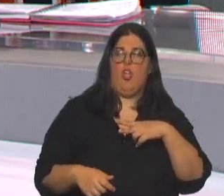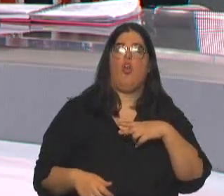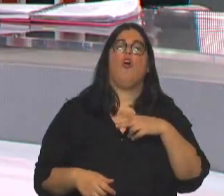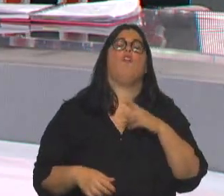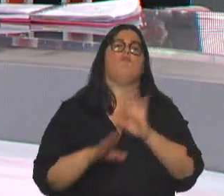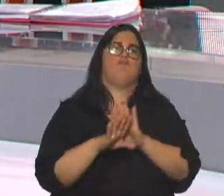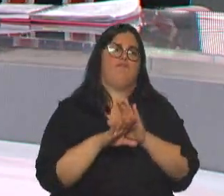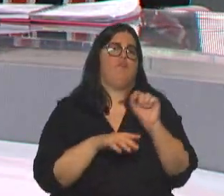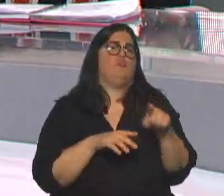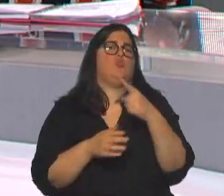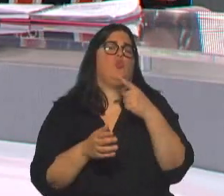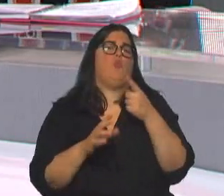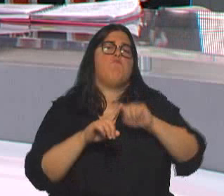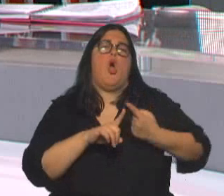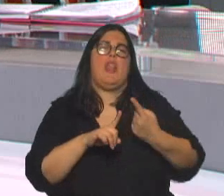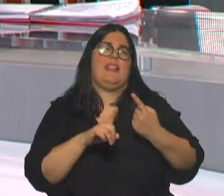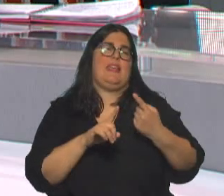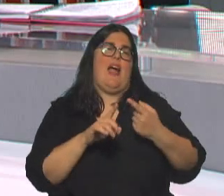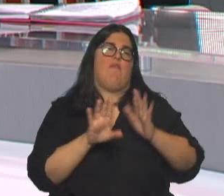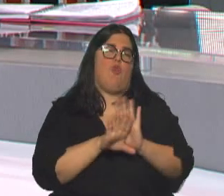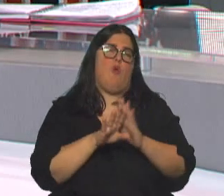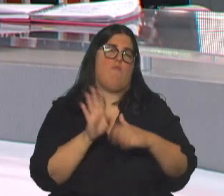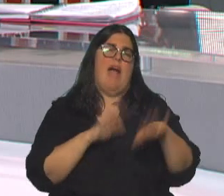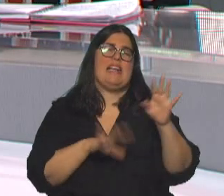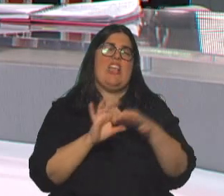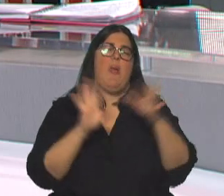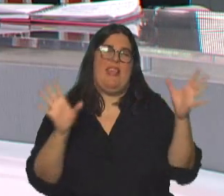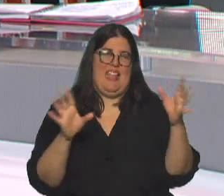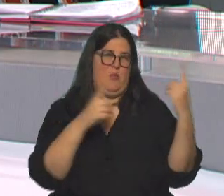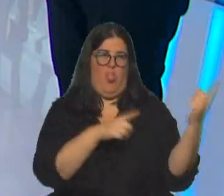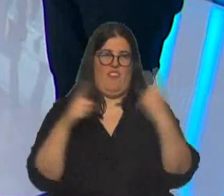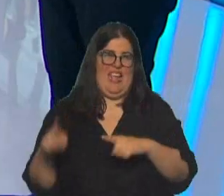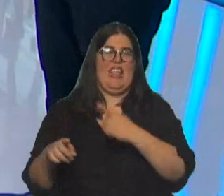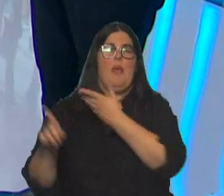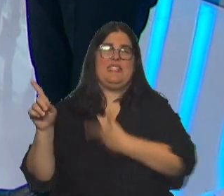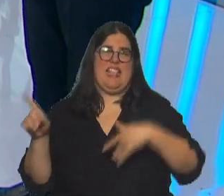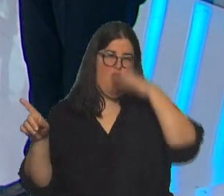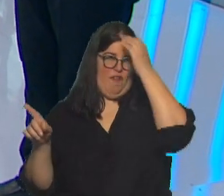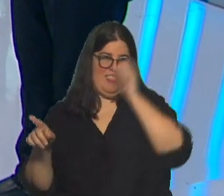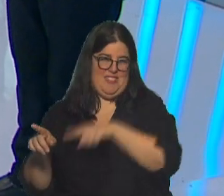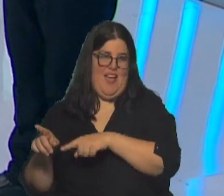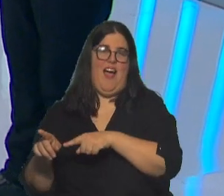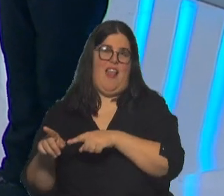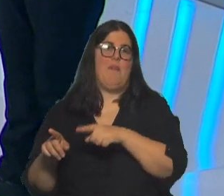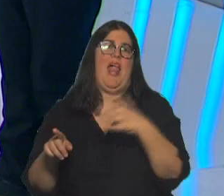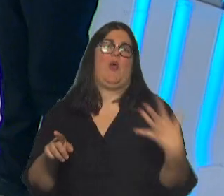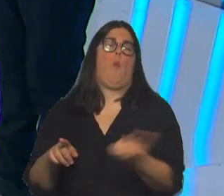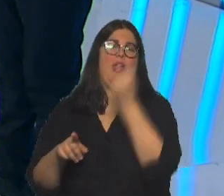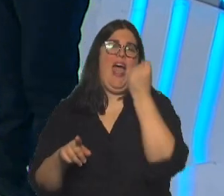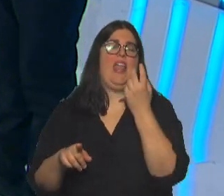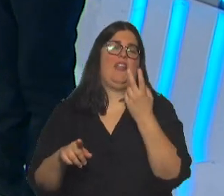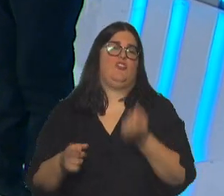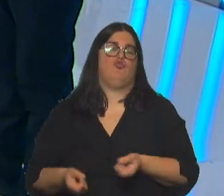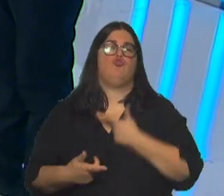política más independiente de parte de López Obrador para tratar de recuperar soberanía energética en un